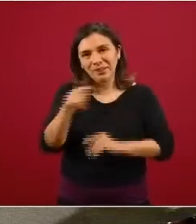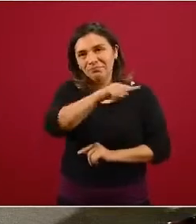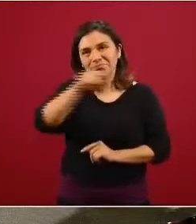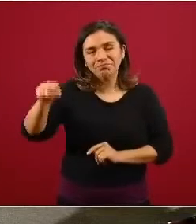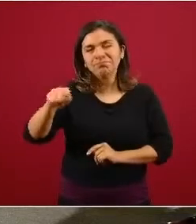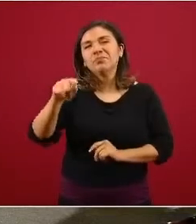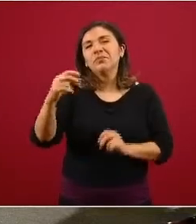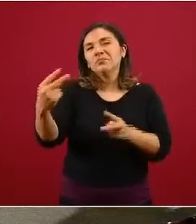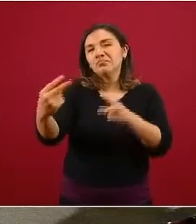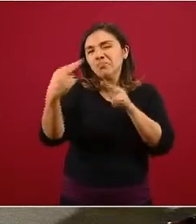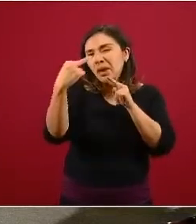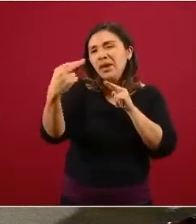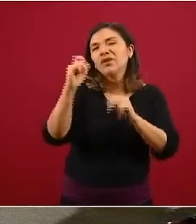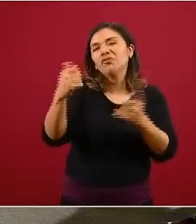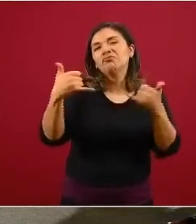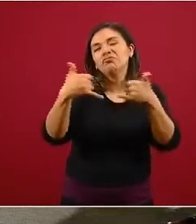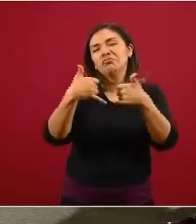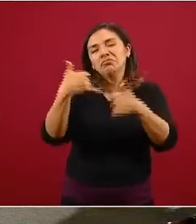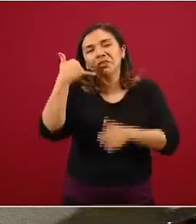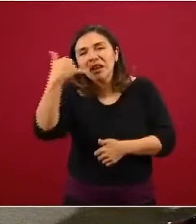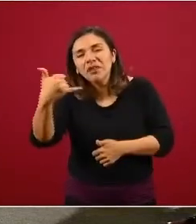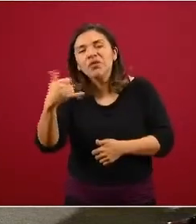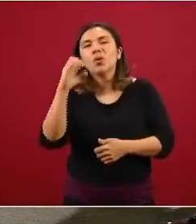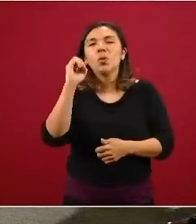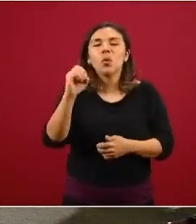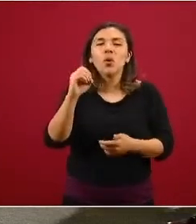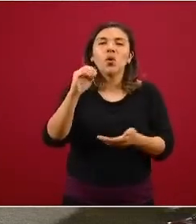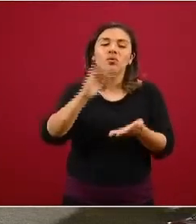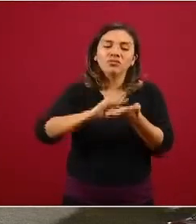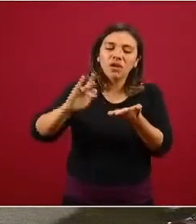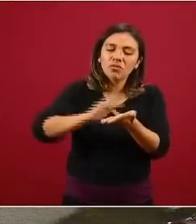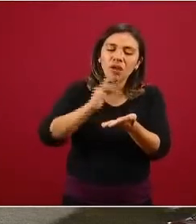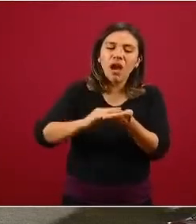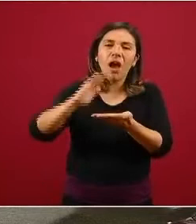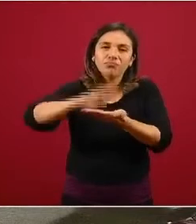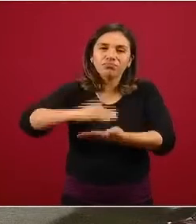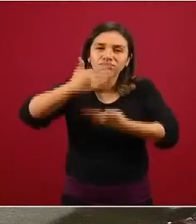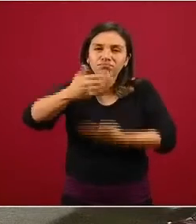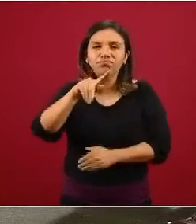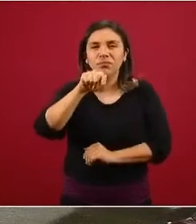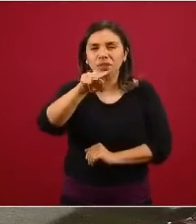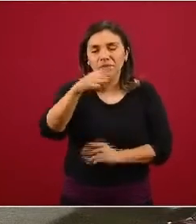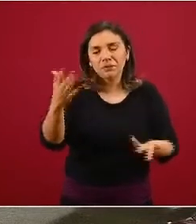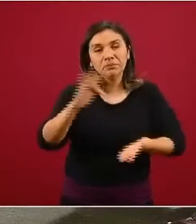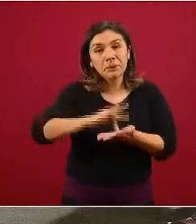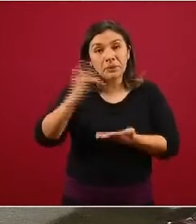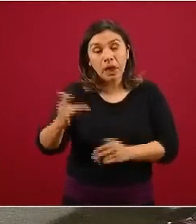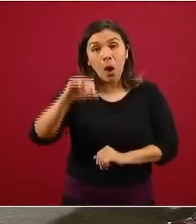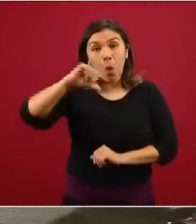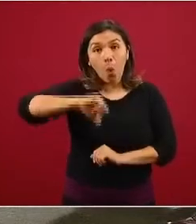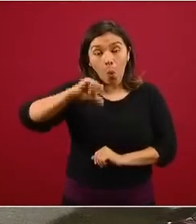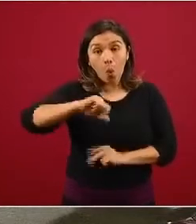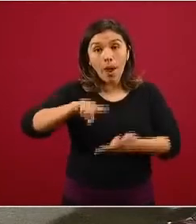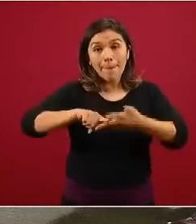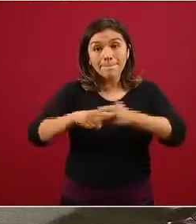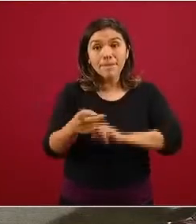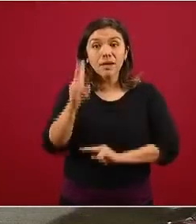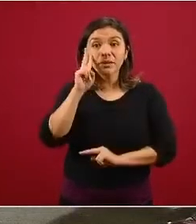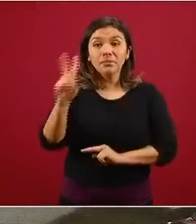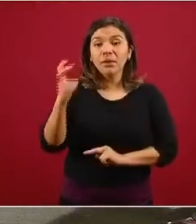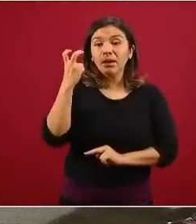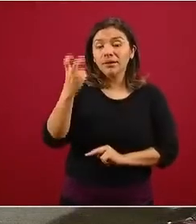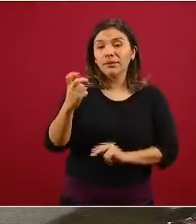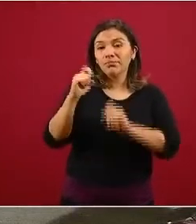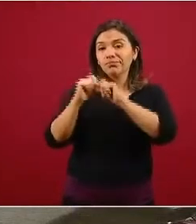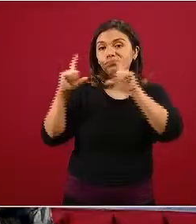el dispositivo que nos sigan, teléfono celular, tableta o televisión. Muchas gracias, hoy vamos a empezar con